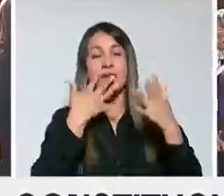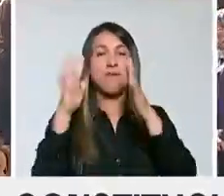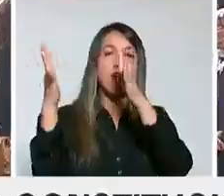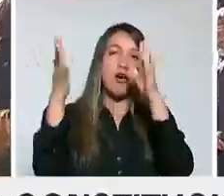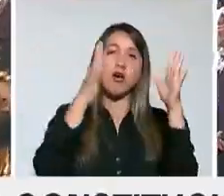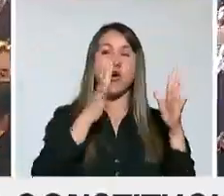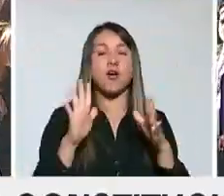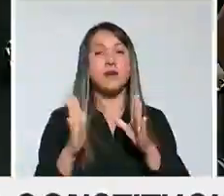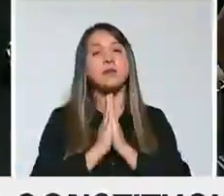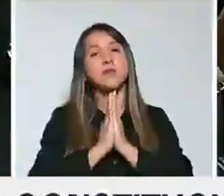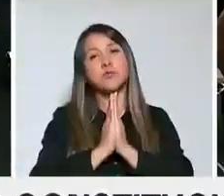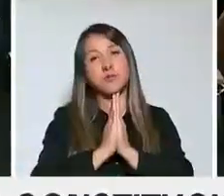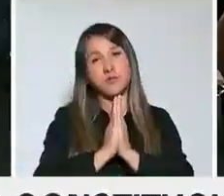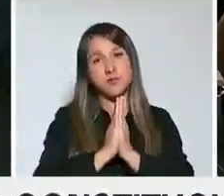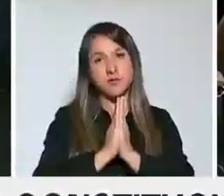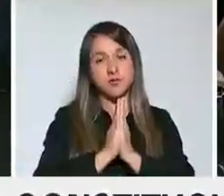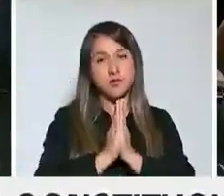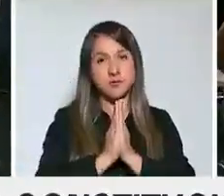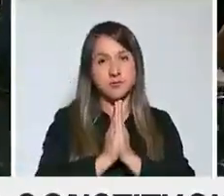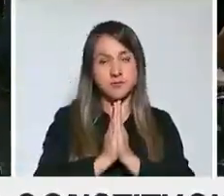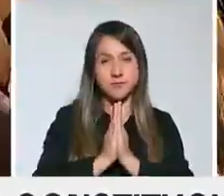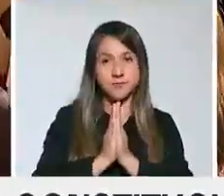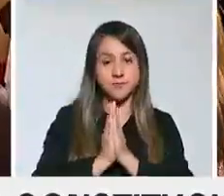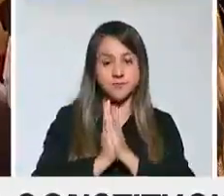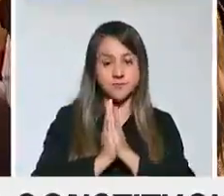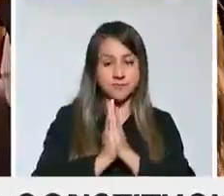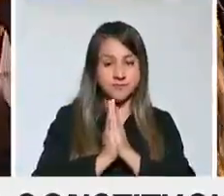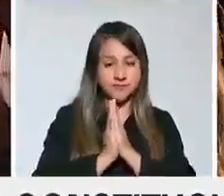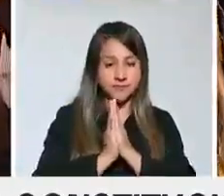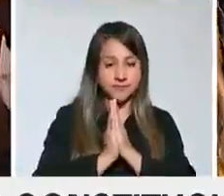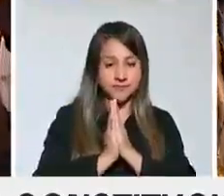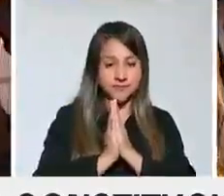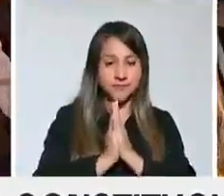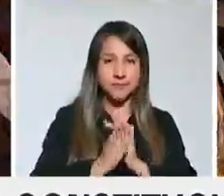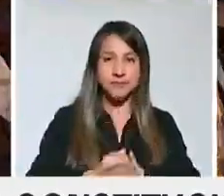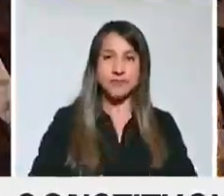Por favor, tomen...